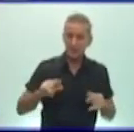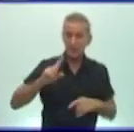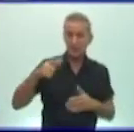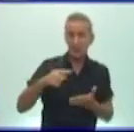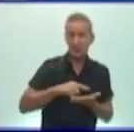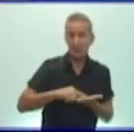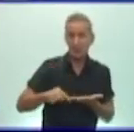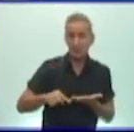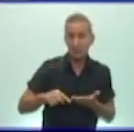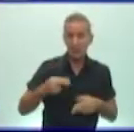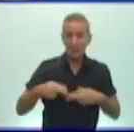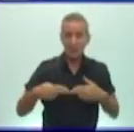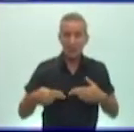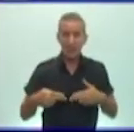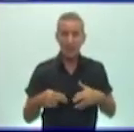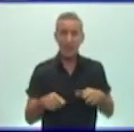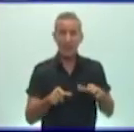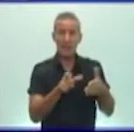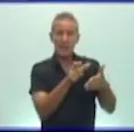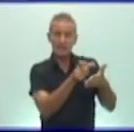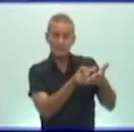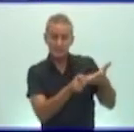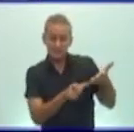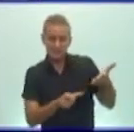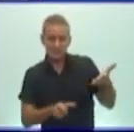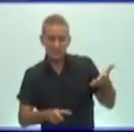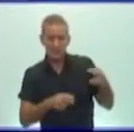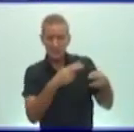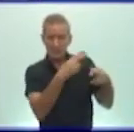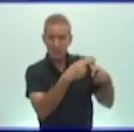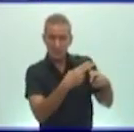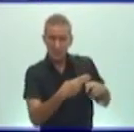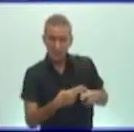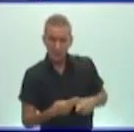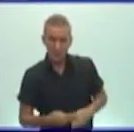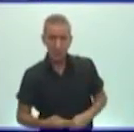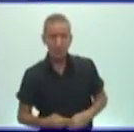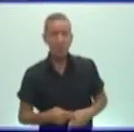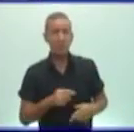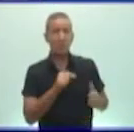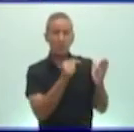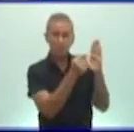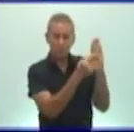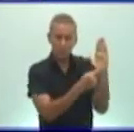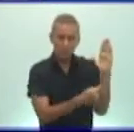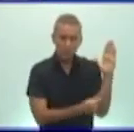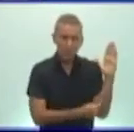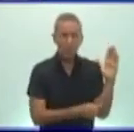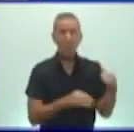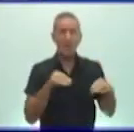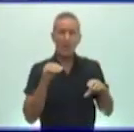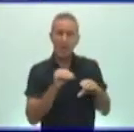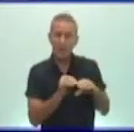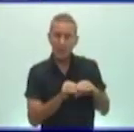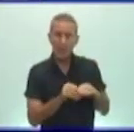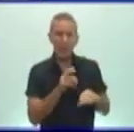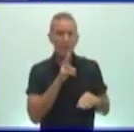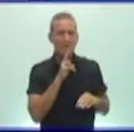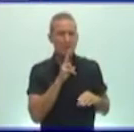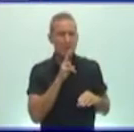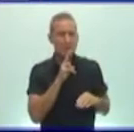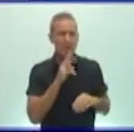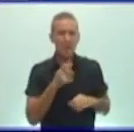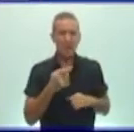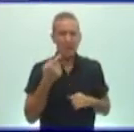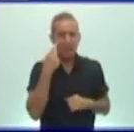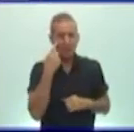a elaborar un listado con las acciones que realizas en tu hogar para contribuir al ahorro del agua. Fíjense los mensajes que les